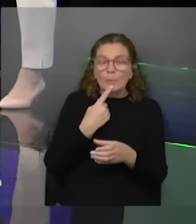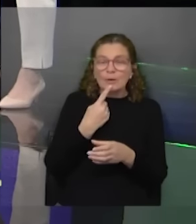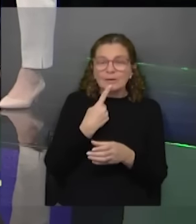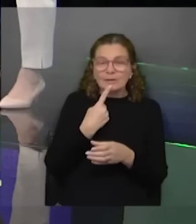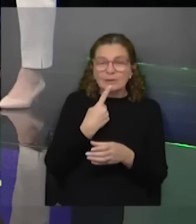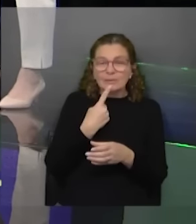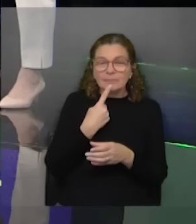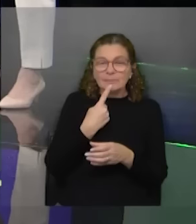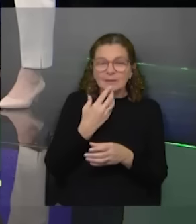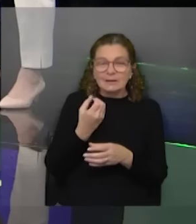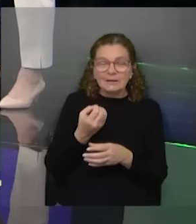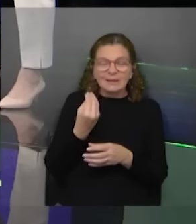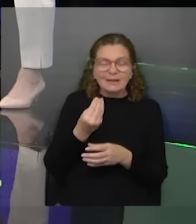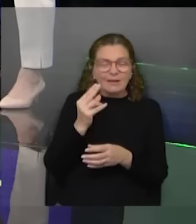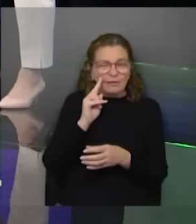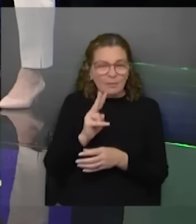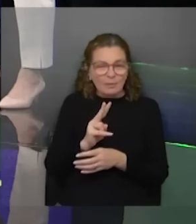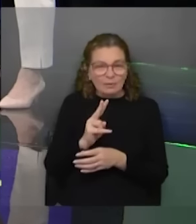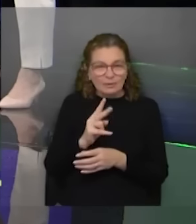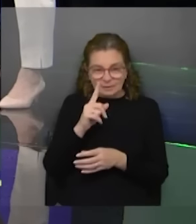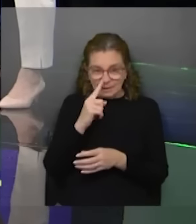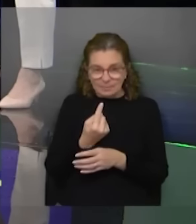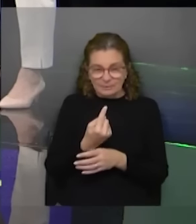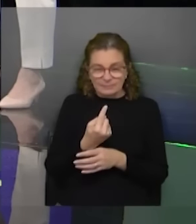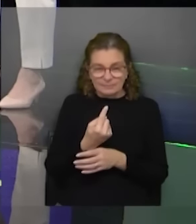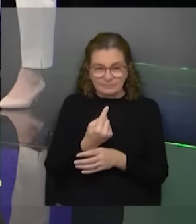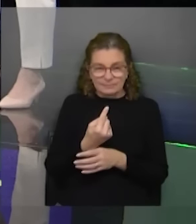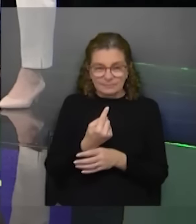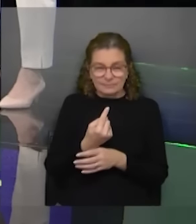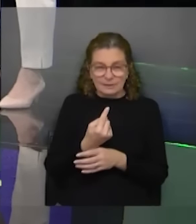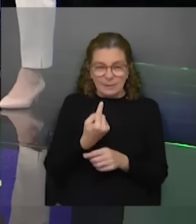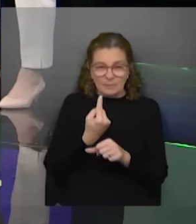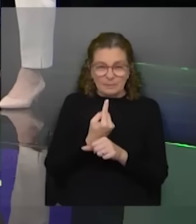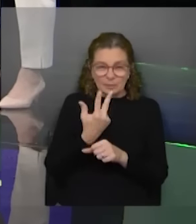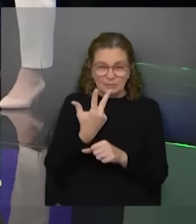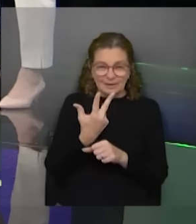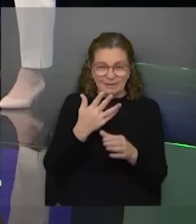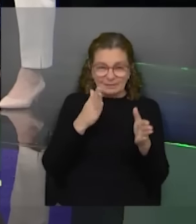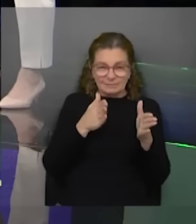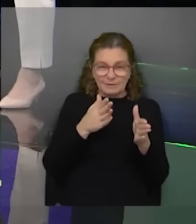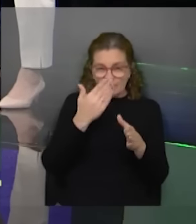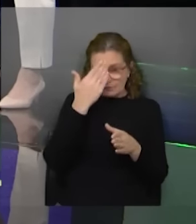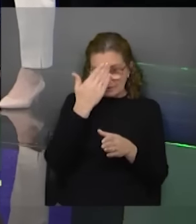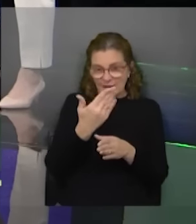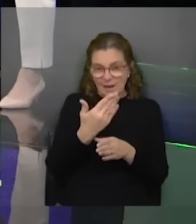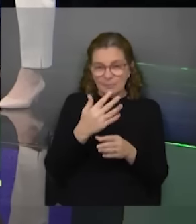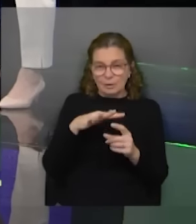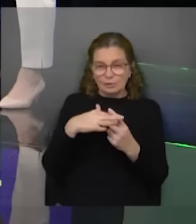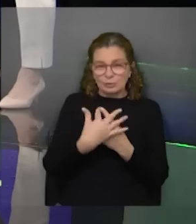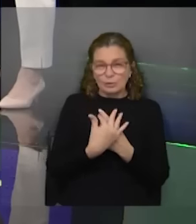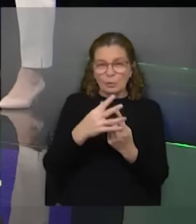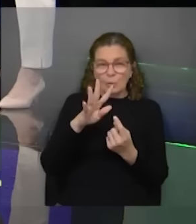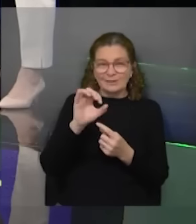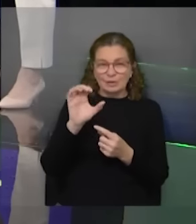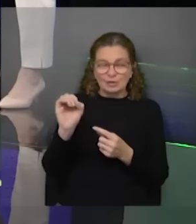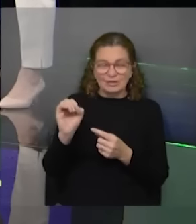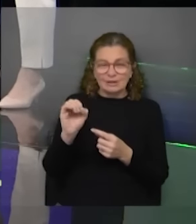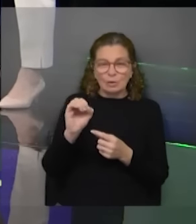elecciones Y qué es lo que vemos a ver rápidamente los primeros tres cuadrantes muestran el frente amplio en en torno de los 400 a